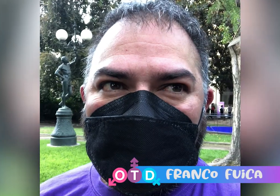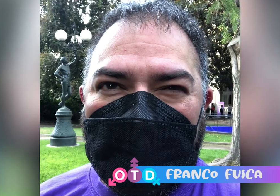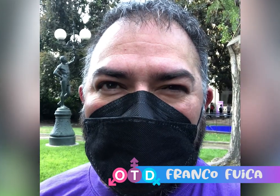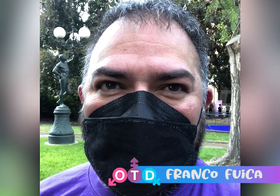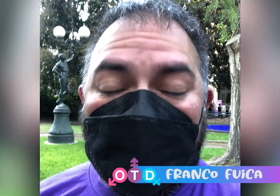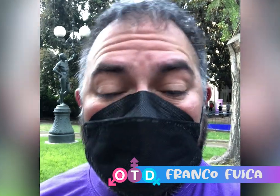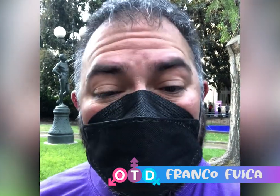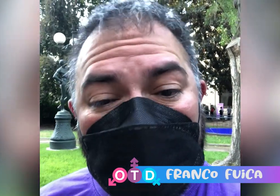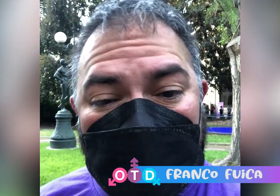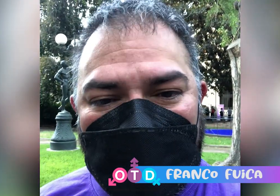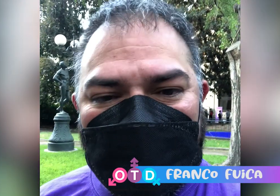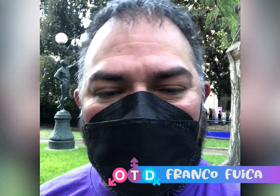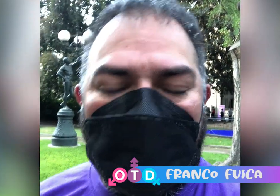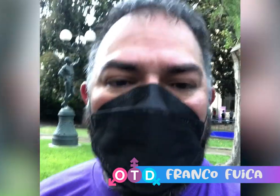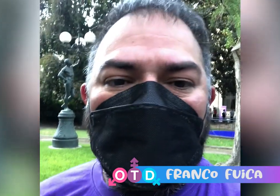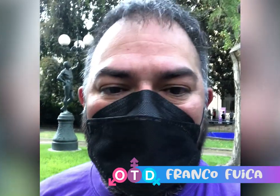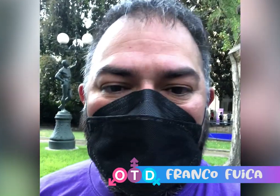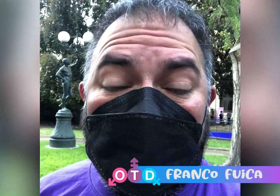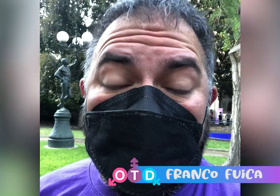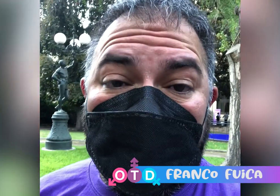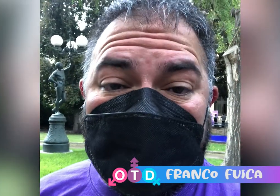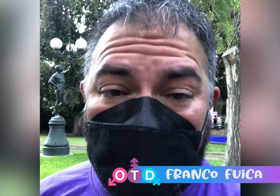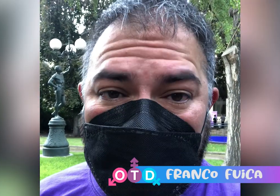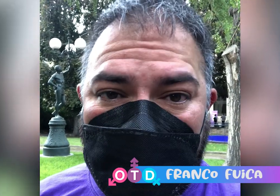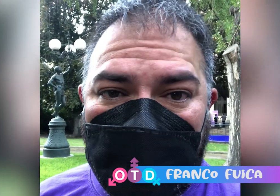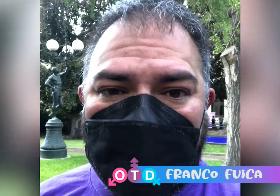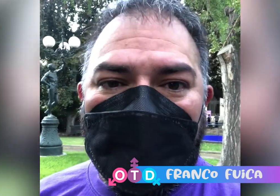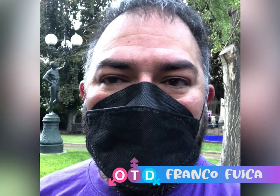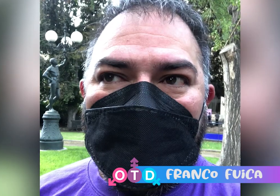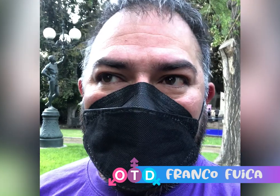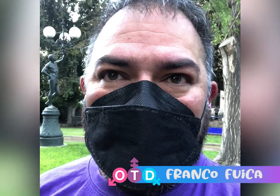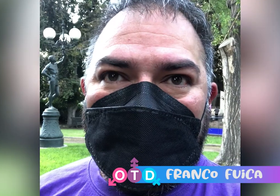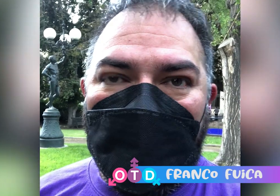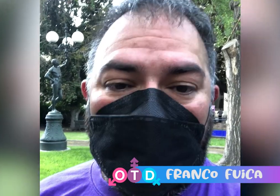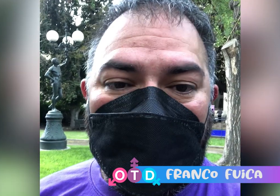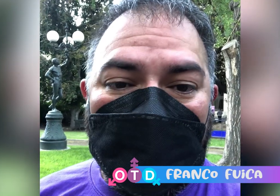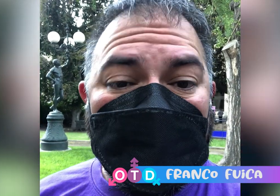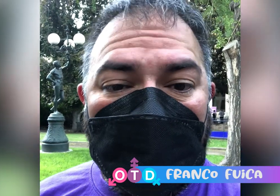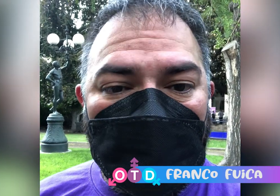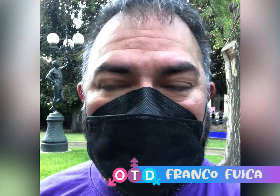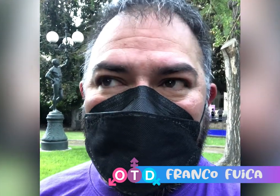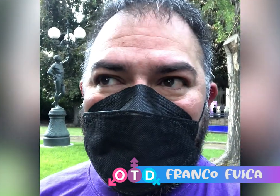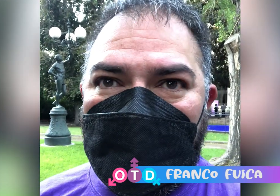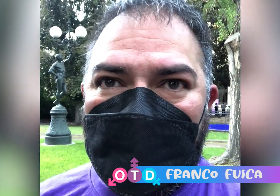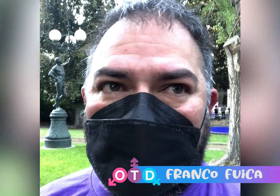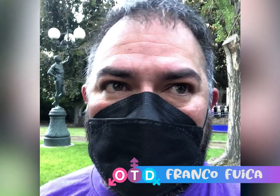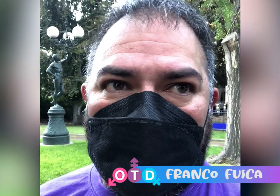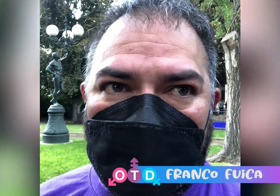diversas cosas, como desde cuando hay algún tipo de discriminación o alguna agresión, hasta que no pueden cambiar, por ejemplo, el